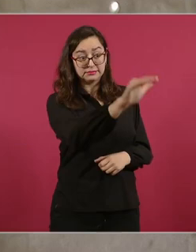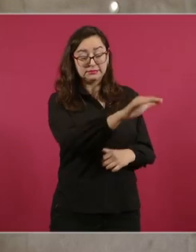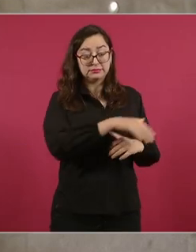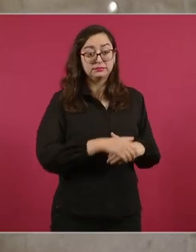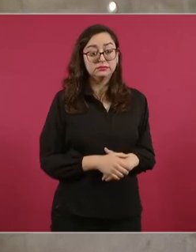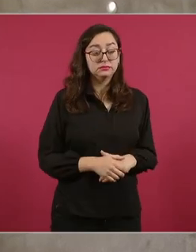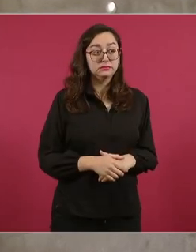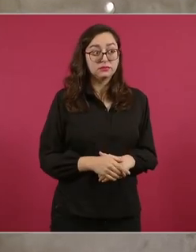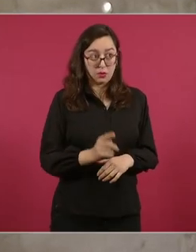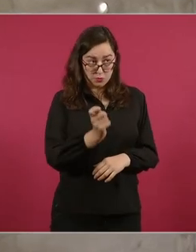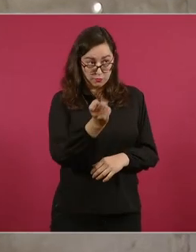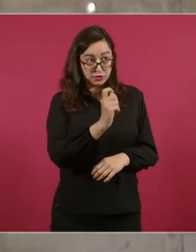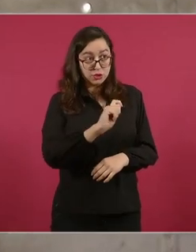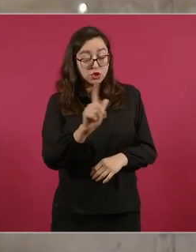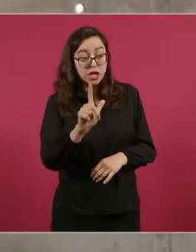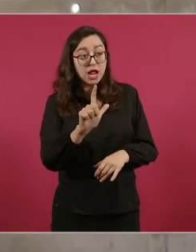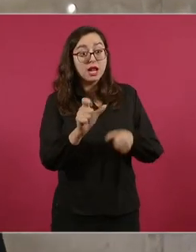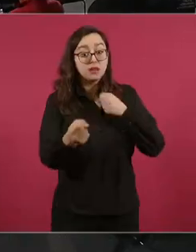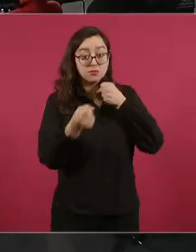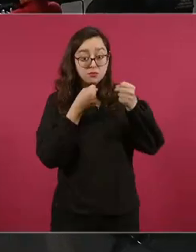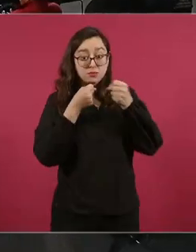como periodista,